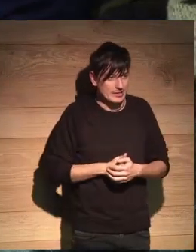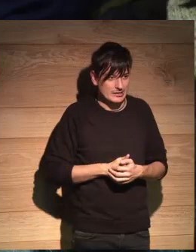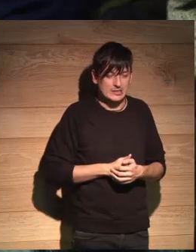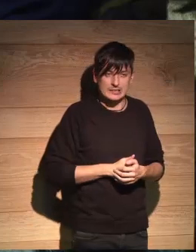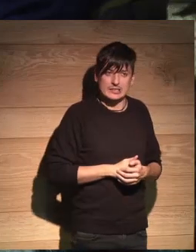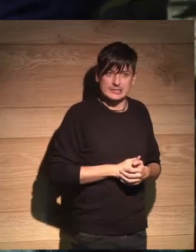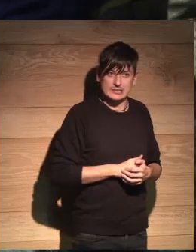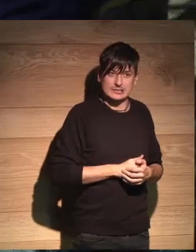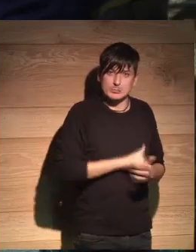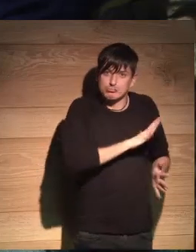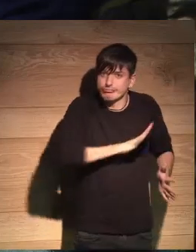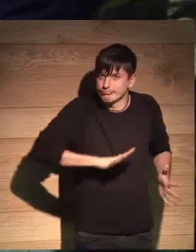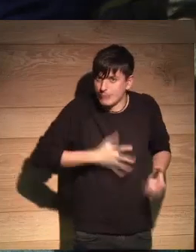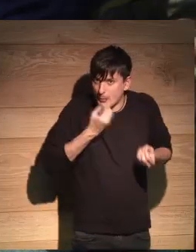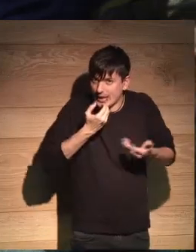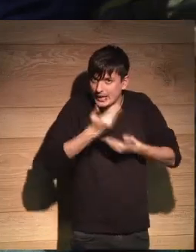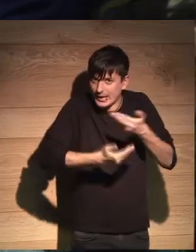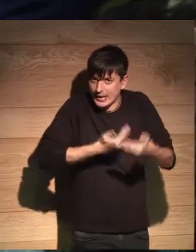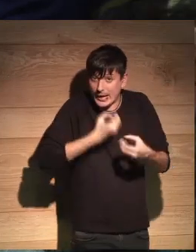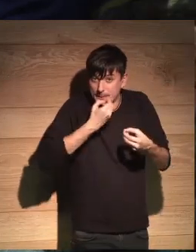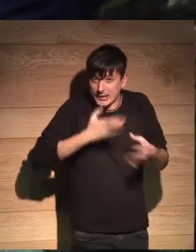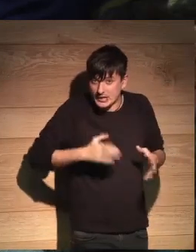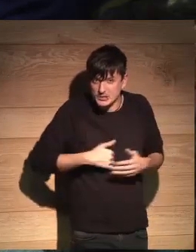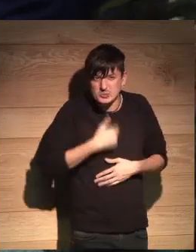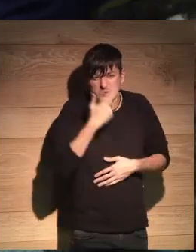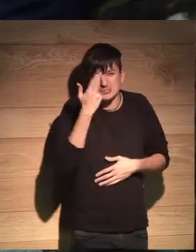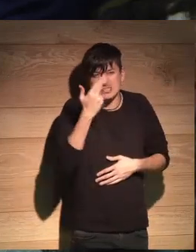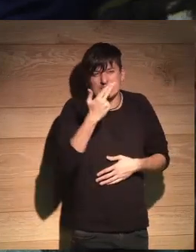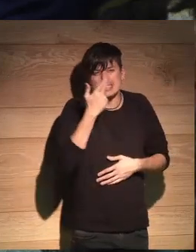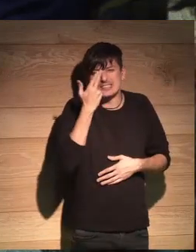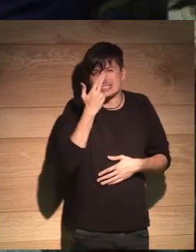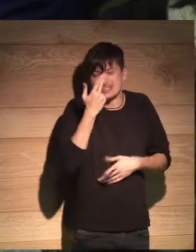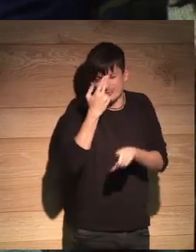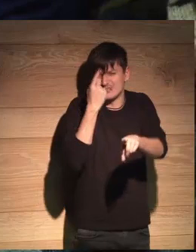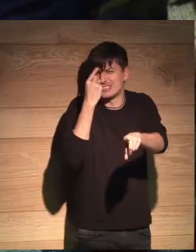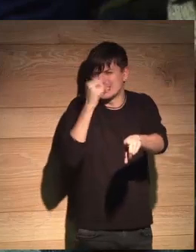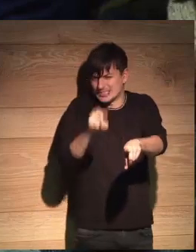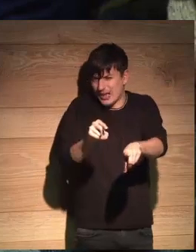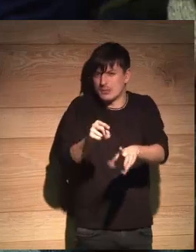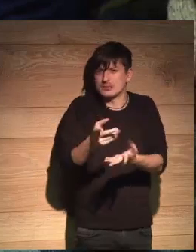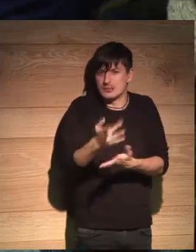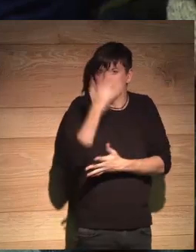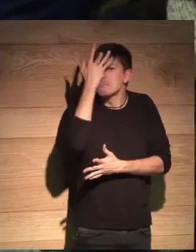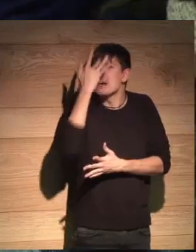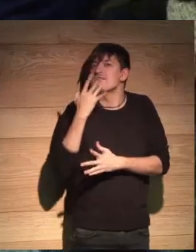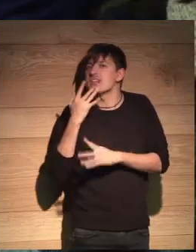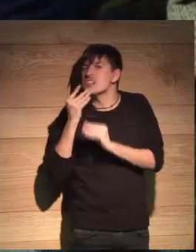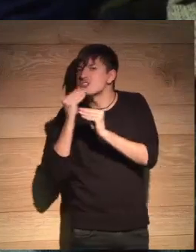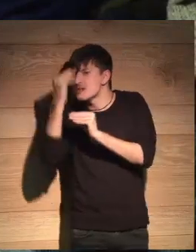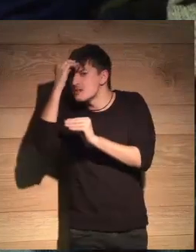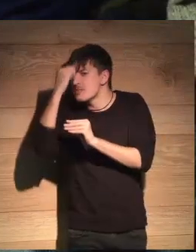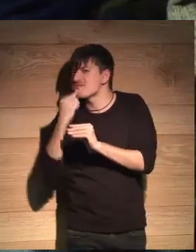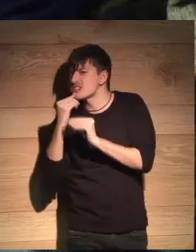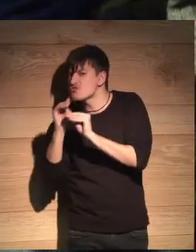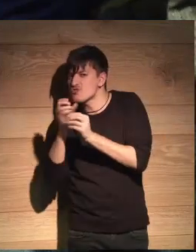airoso. De momento vas bien. Me interesa mucho como bien sabes, además de tu perfil de divulgador, me interesa mucho tu perfil